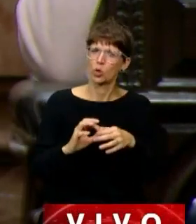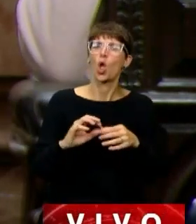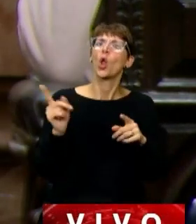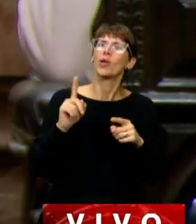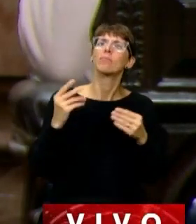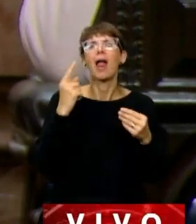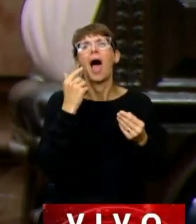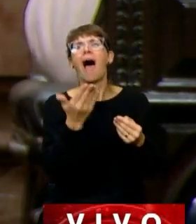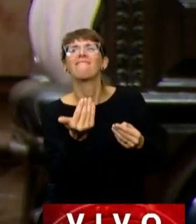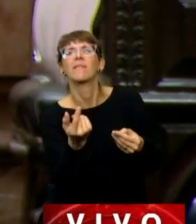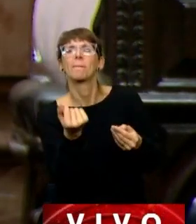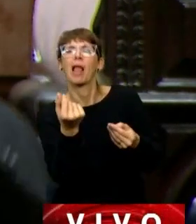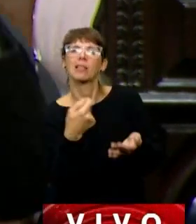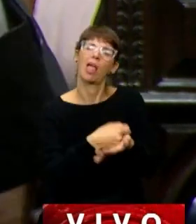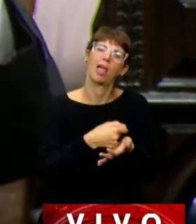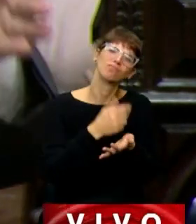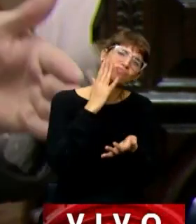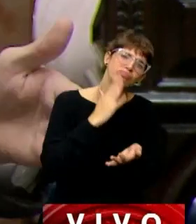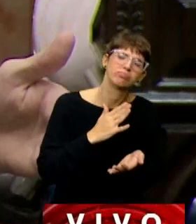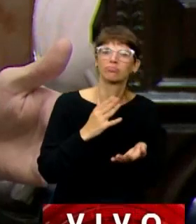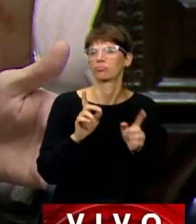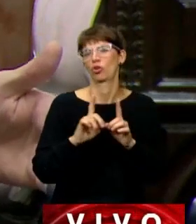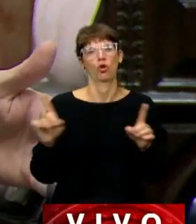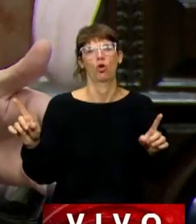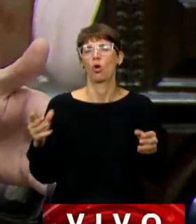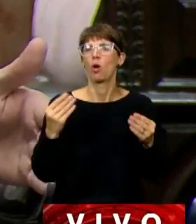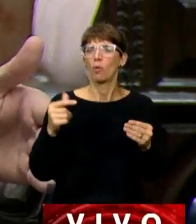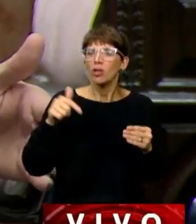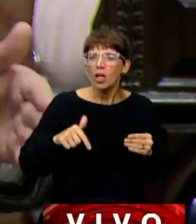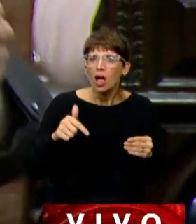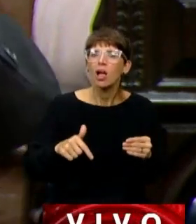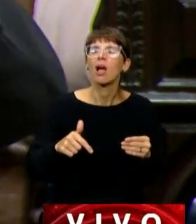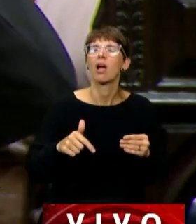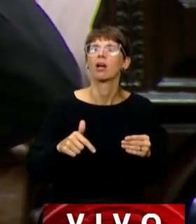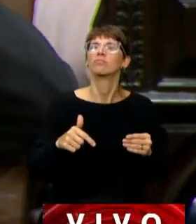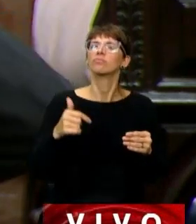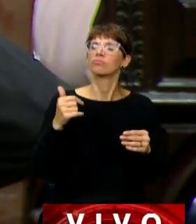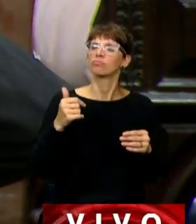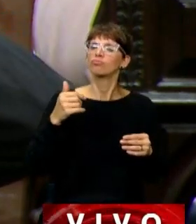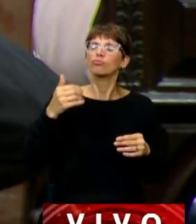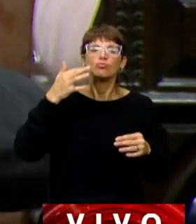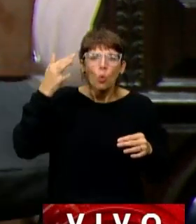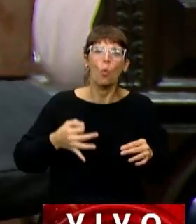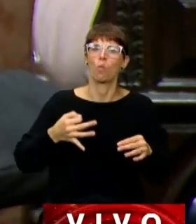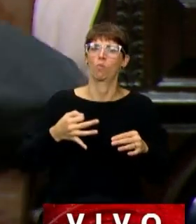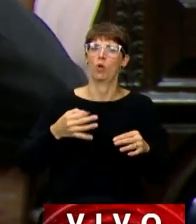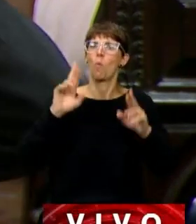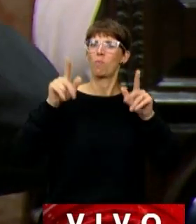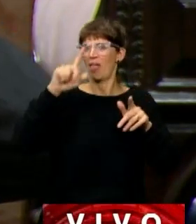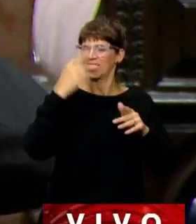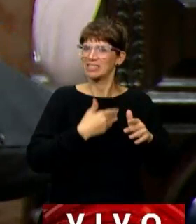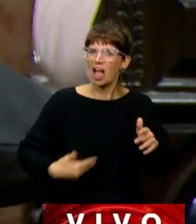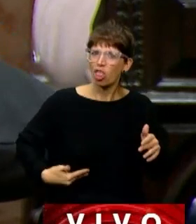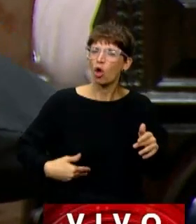a manguear. Porque acá se asumió una política de Estado y a los meses se